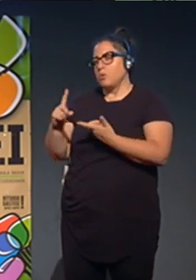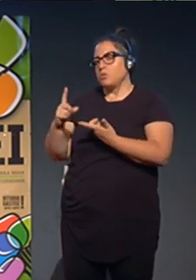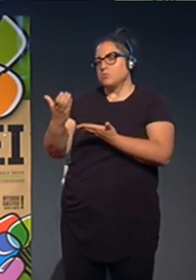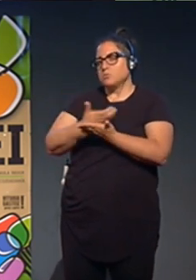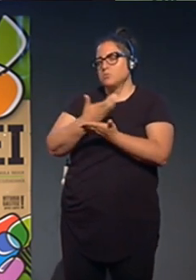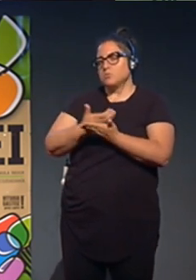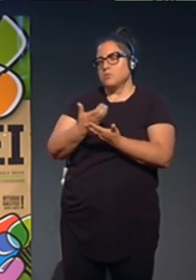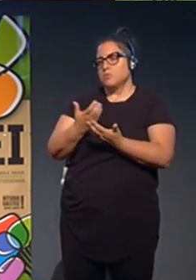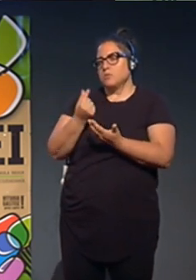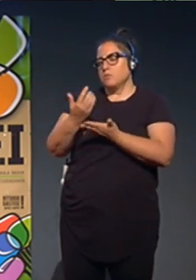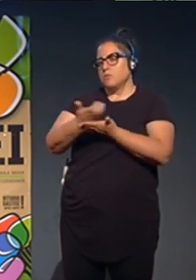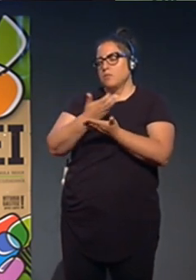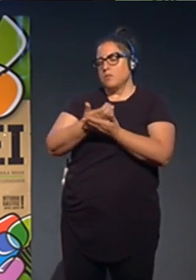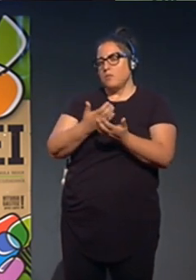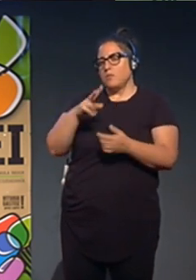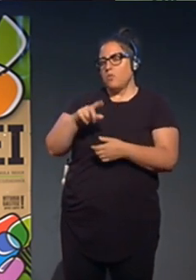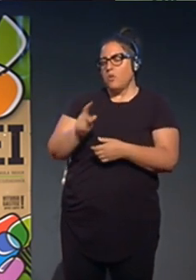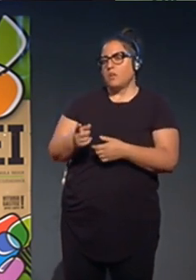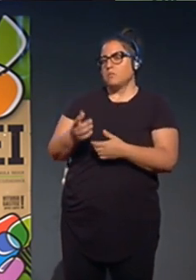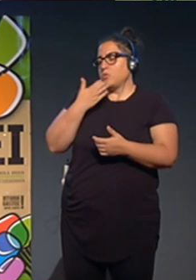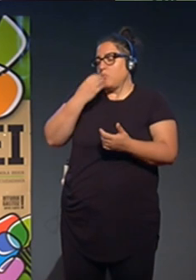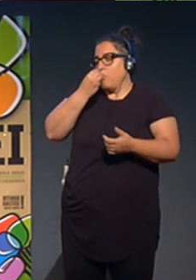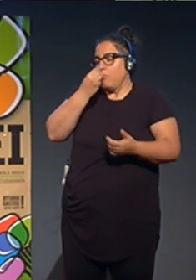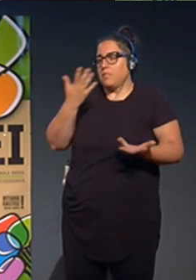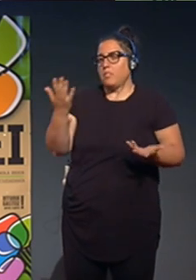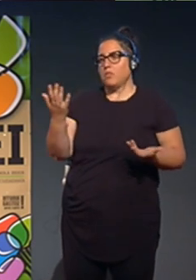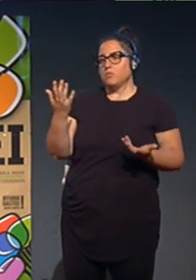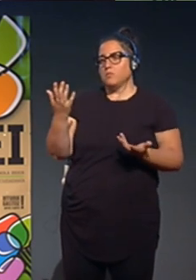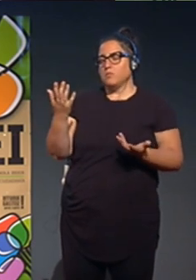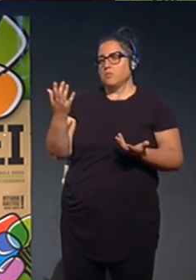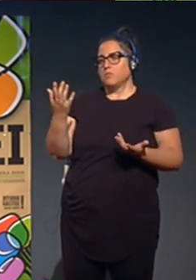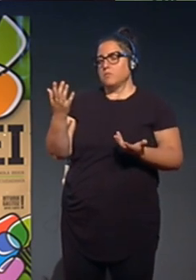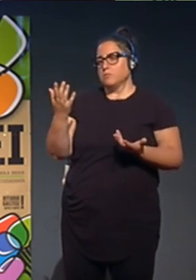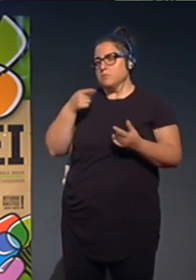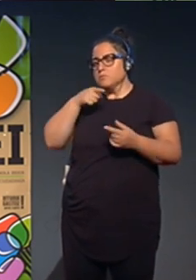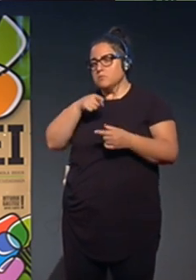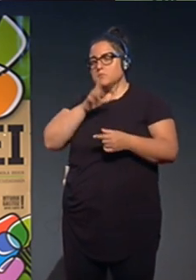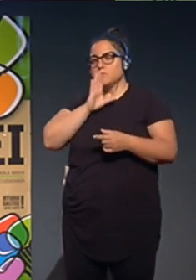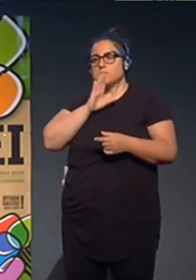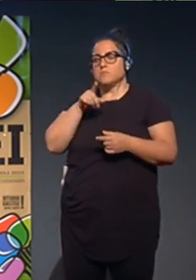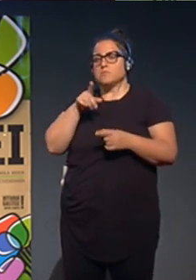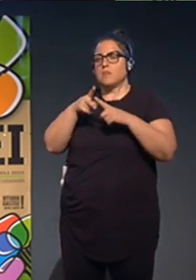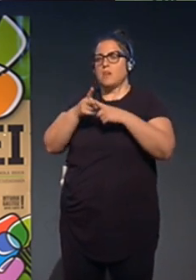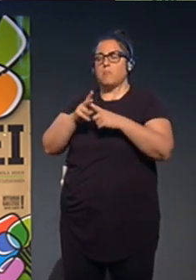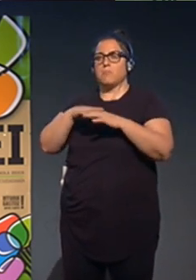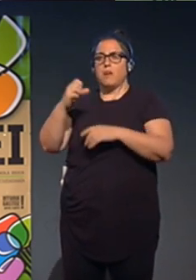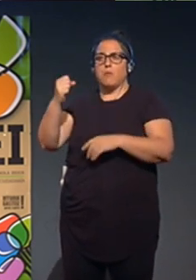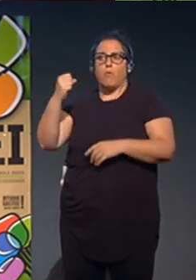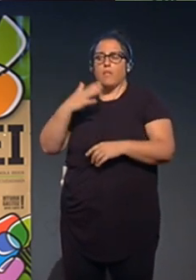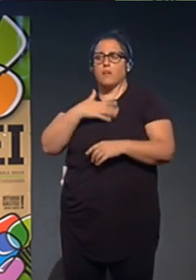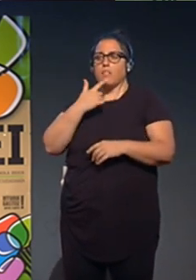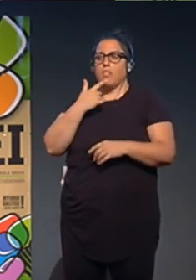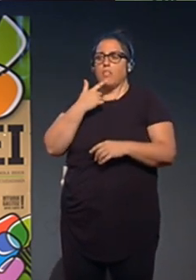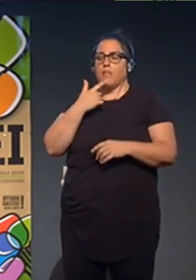ha convertido por ejemplo la alimentación y mucho más allá Es una de nuestras herramientas de poder eh lo que decías no convertir nuestros carros